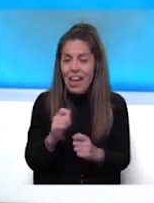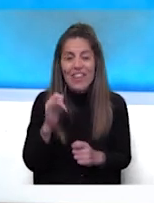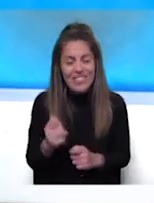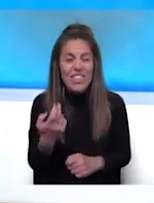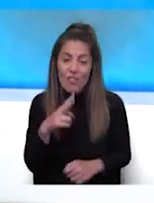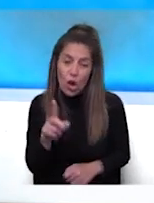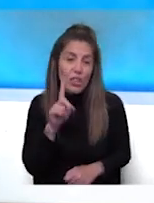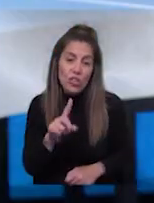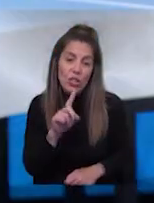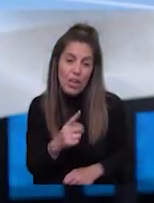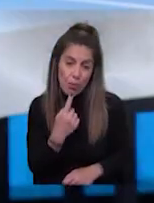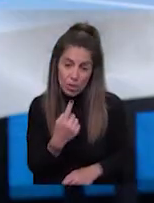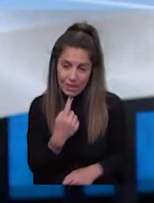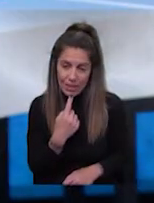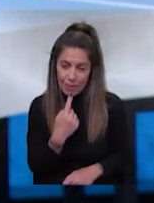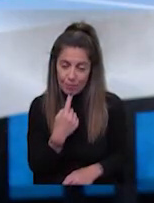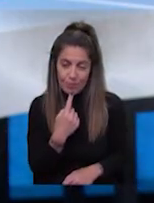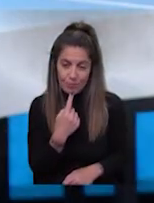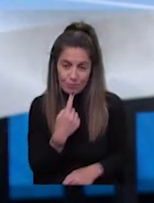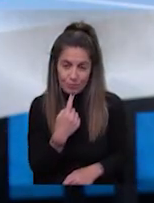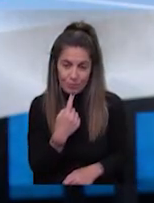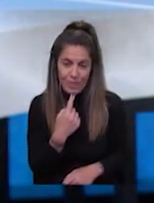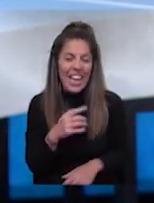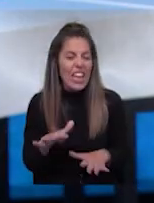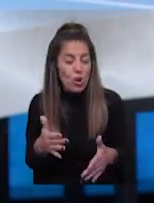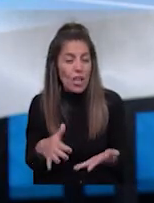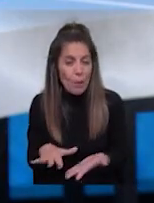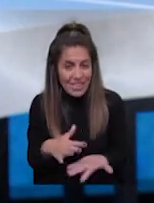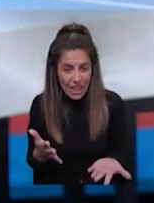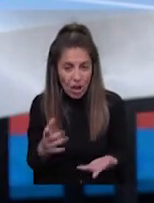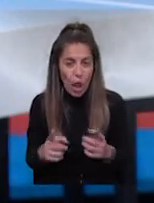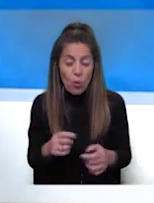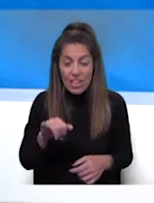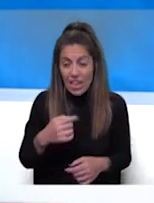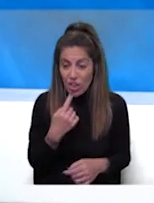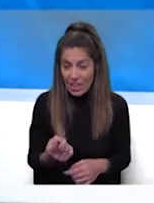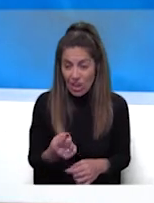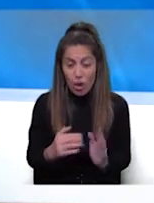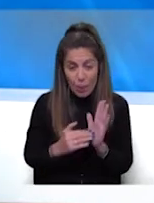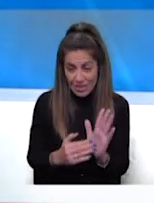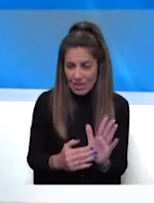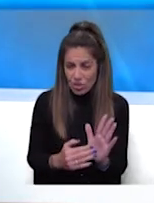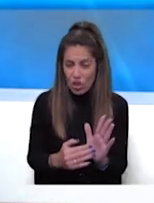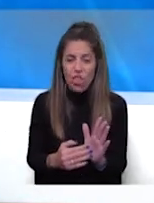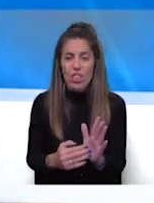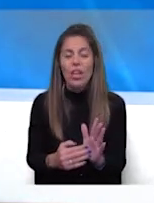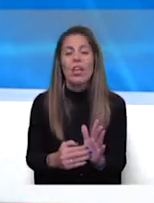veo intencionalidad política. ¿Qué cosas pasaron? Algunas las mencionaron ahí en la presentación. Es decir,